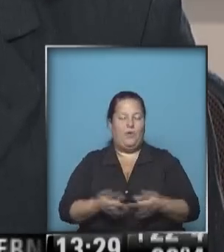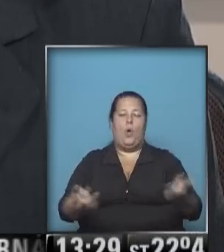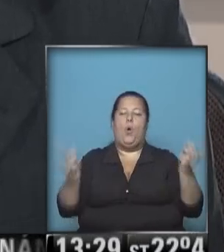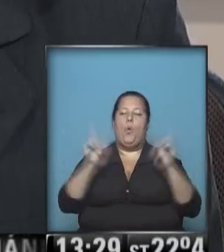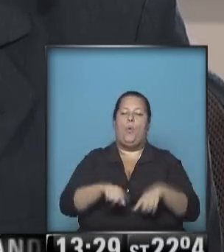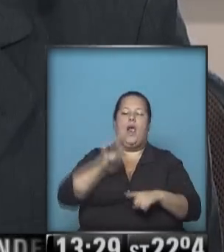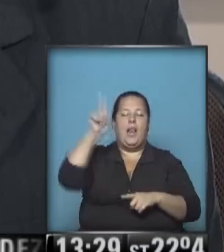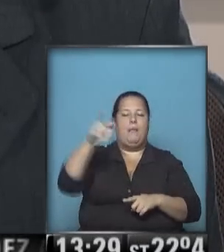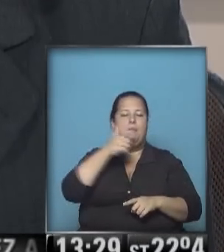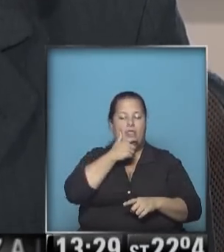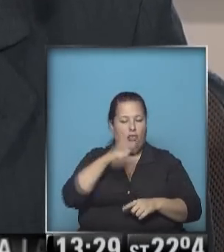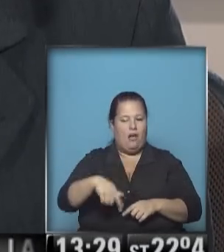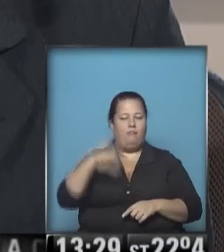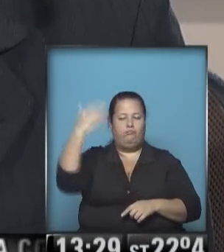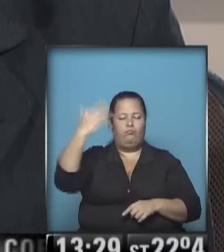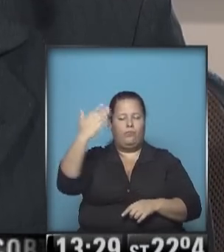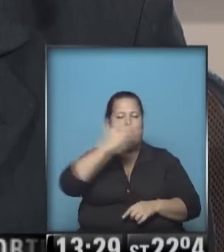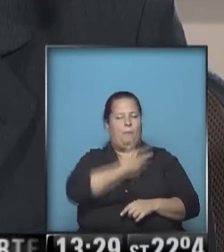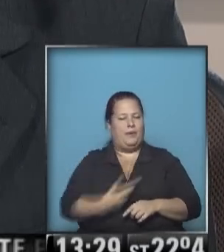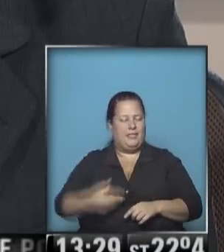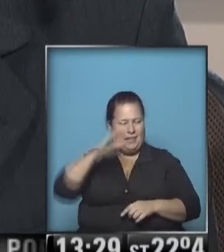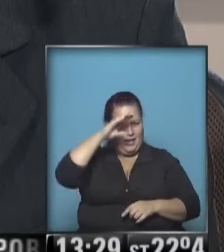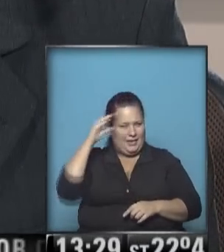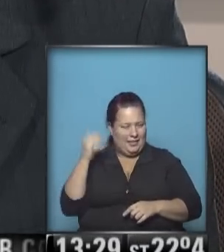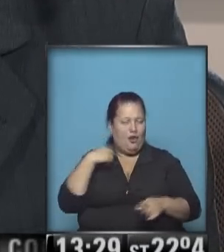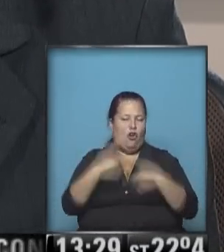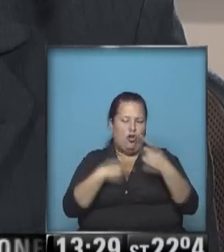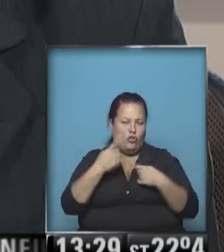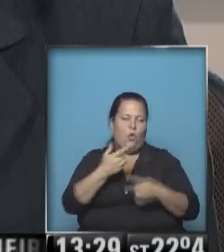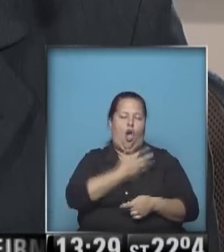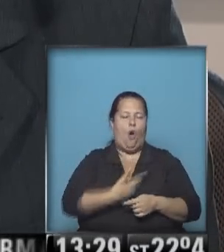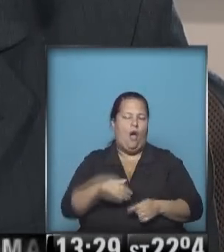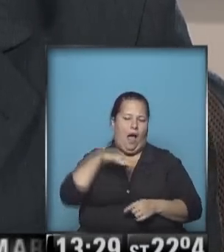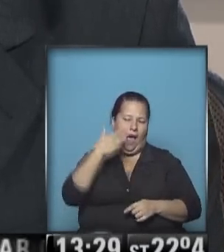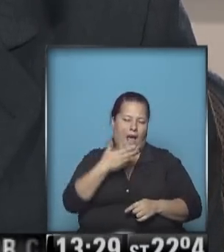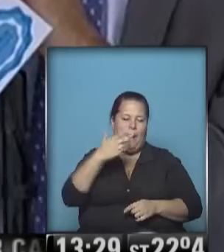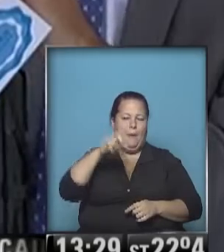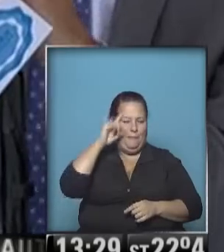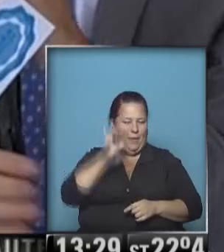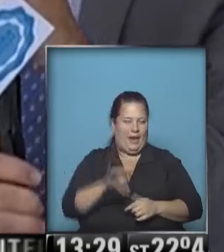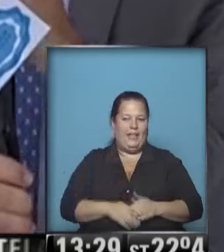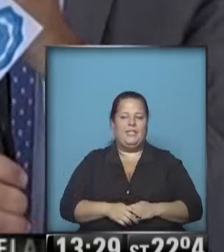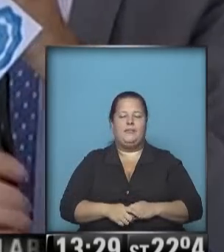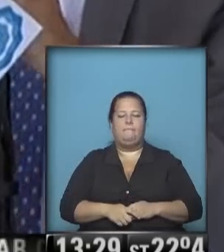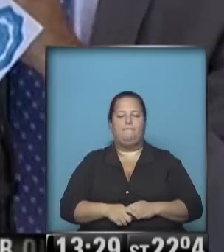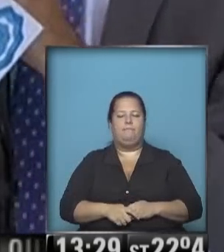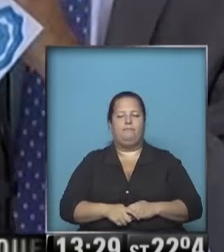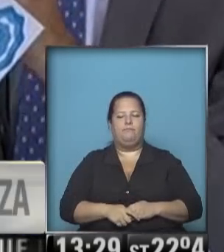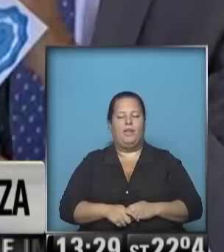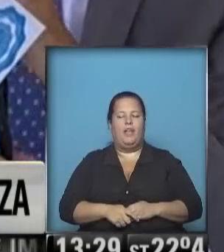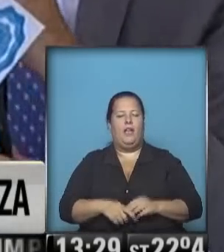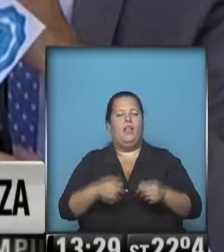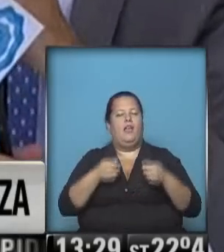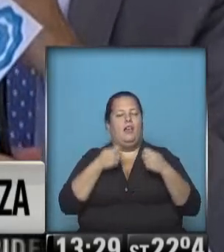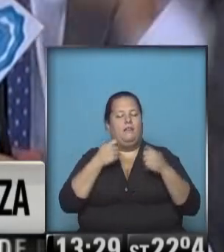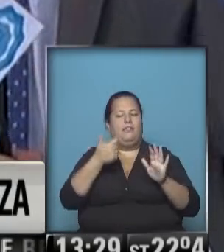Volvemos en vivo a Mendoza, acto que encabeza la presidenta Cristina Fernández. Continúa hablando el gobernador Francisco Pérez. Y que contuvo a los